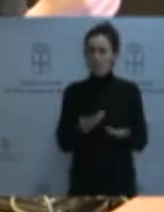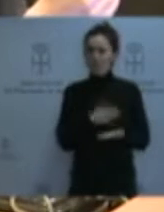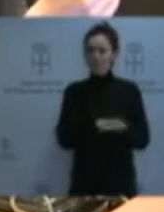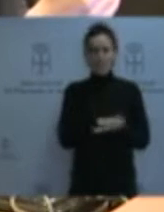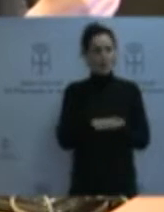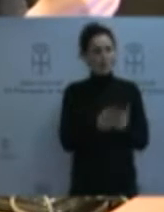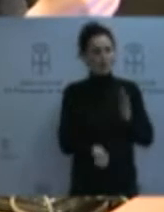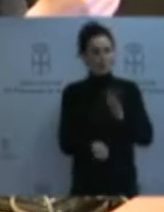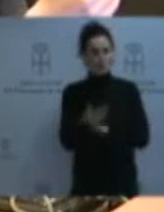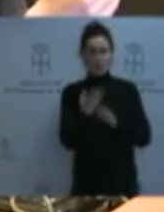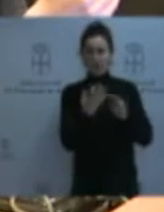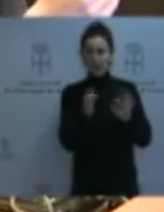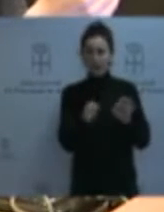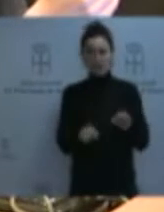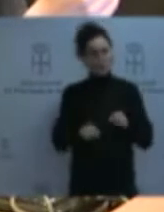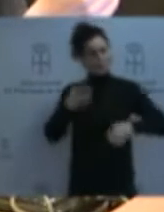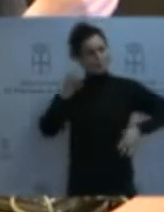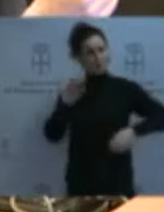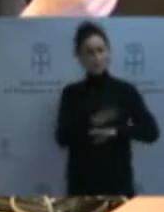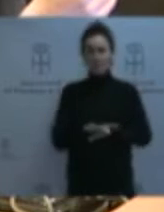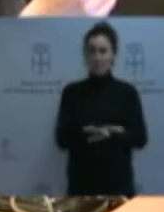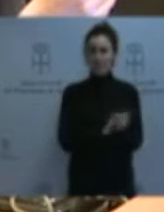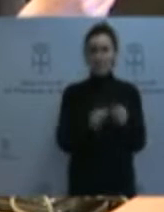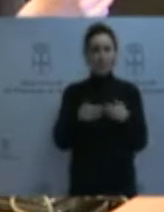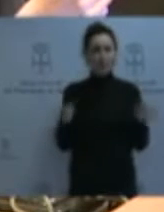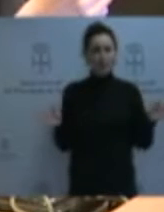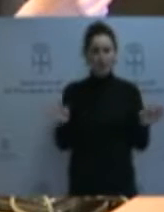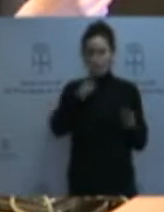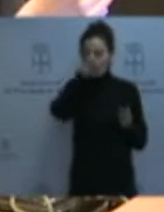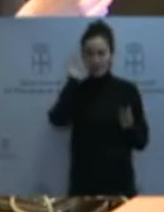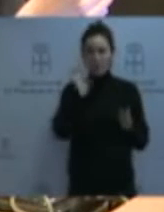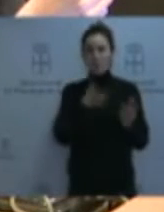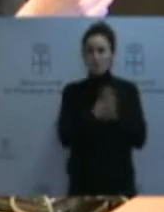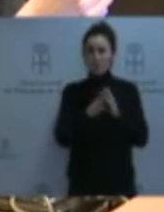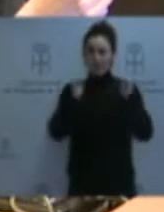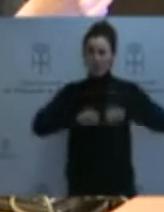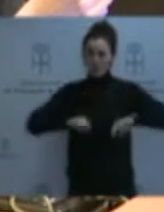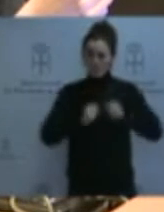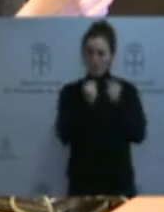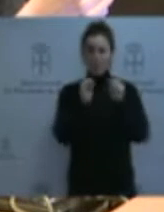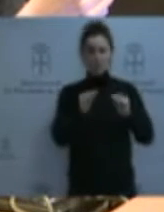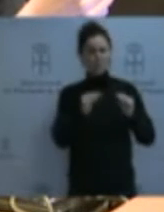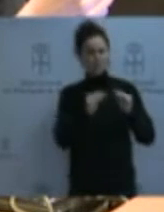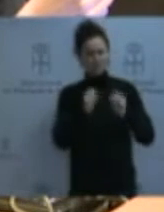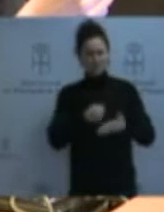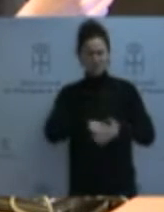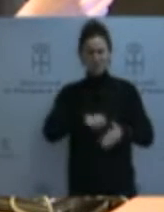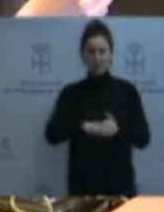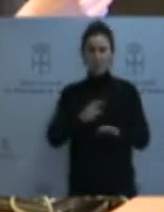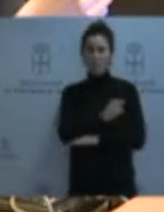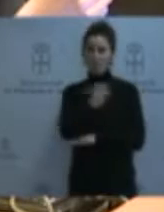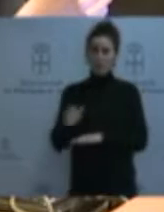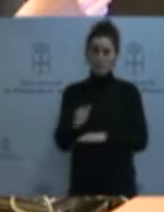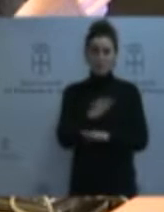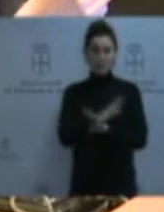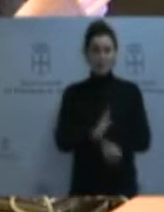la magnanimidad del Ministerio ni de la apertura del Gobierno central. Es un acuerdo forzado, por una parte por el acoso europeo, que supone